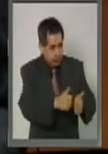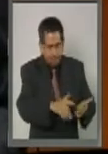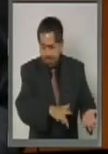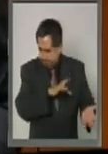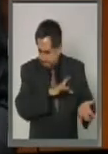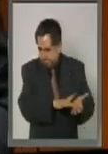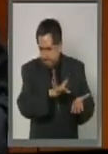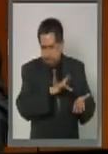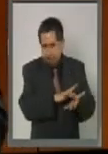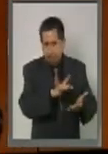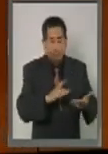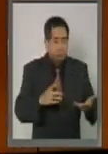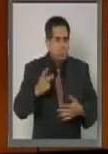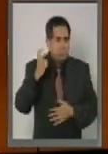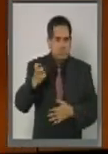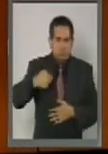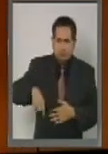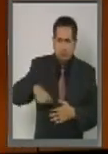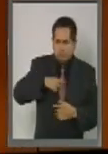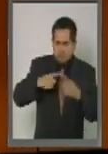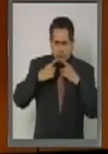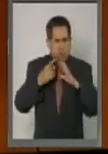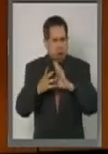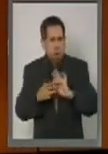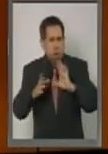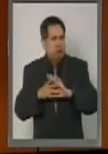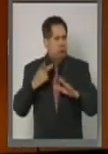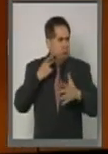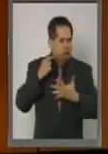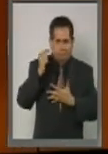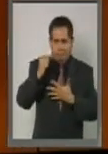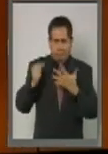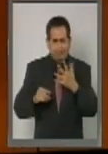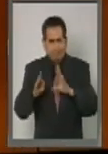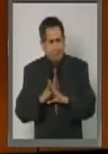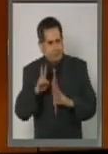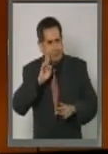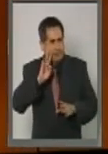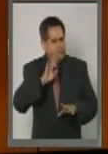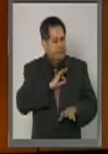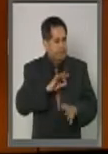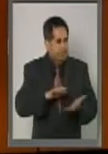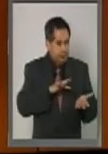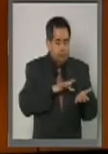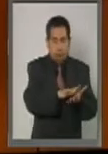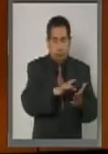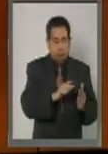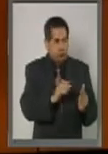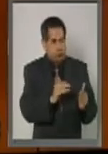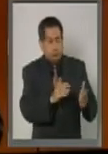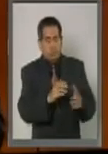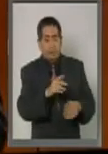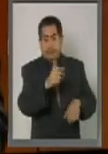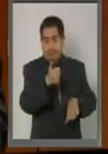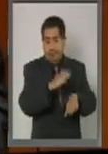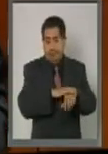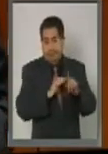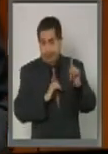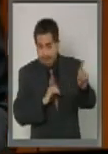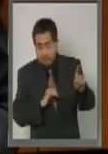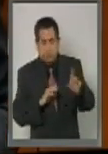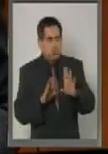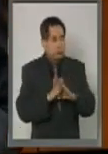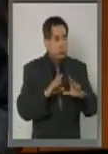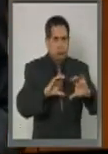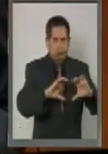tanto, estamos desplegando todas nuestras capacidades políticas y diplomáticas para hablar tanto con la administración como con